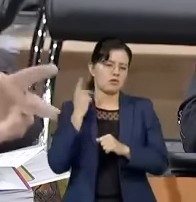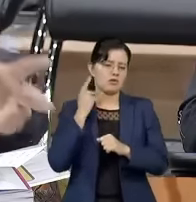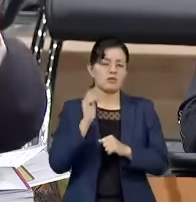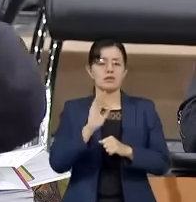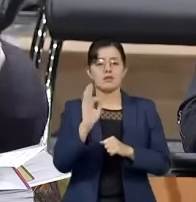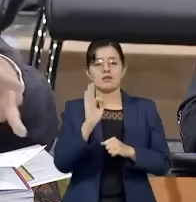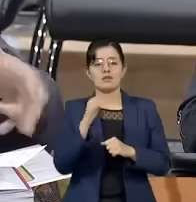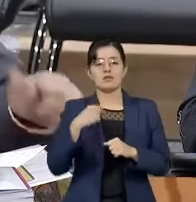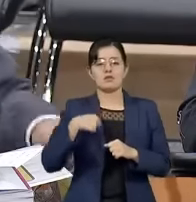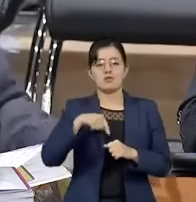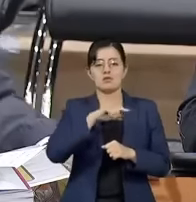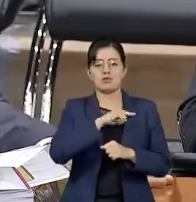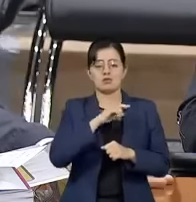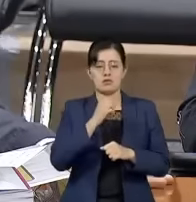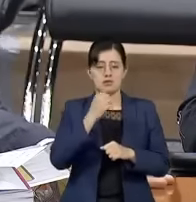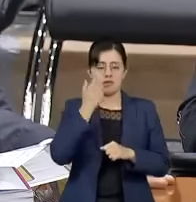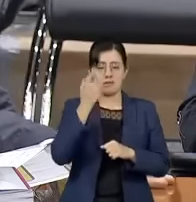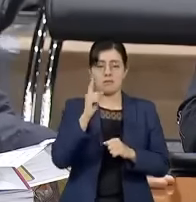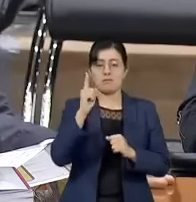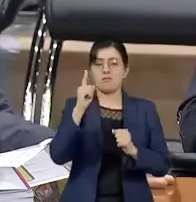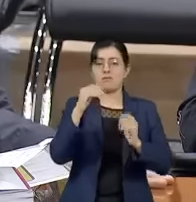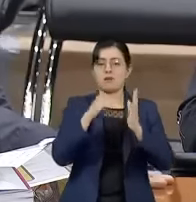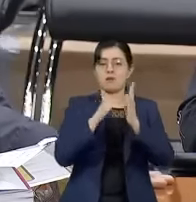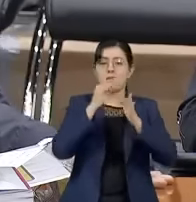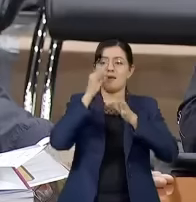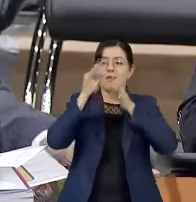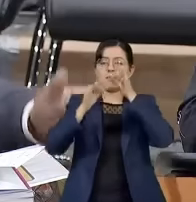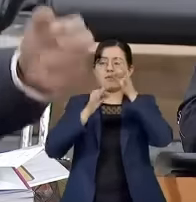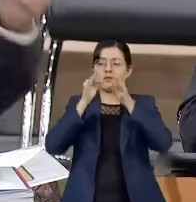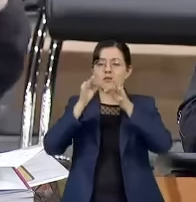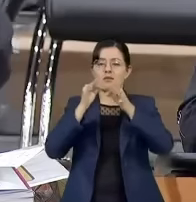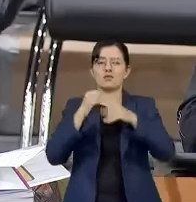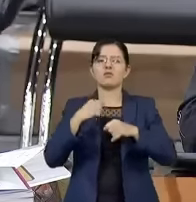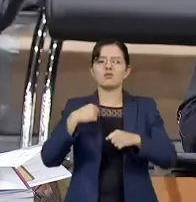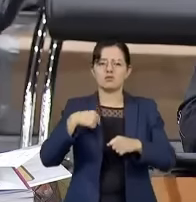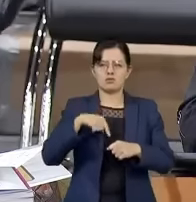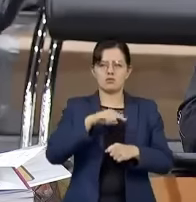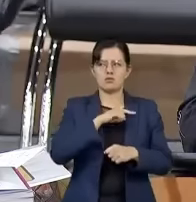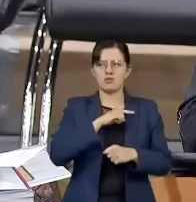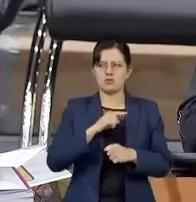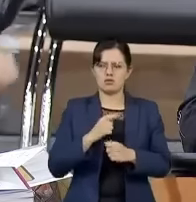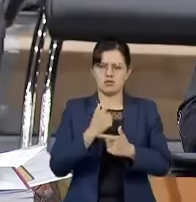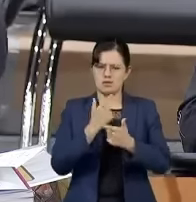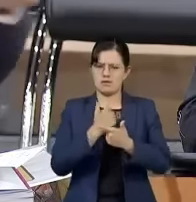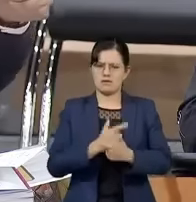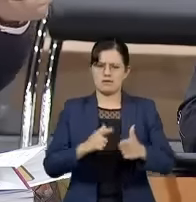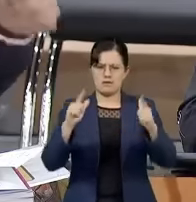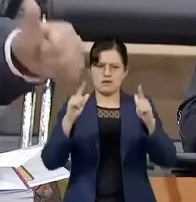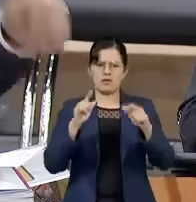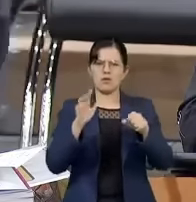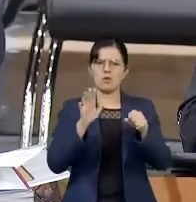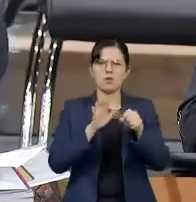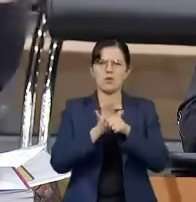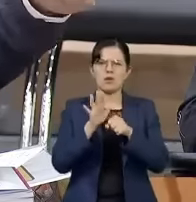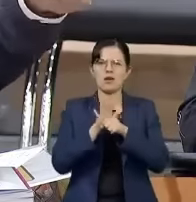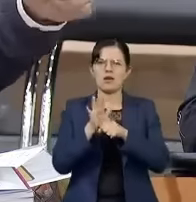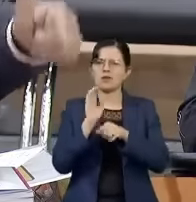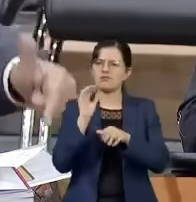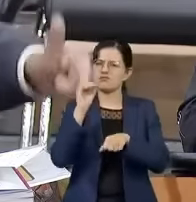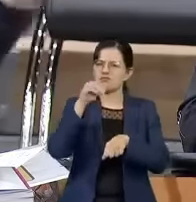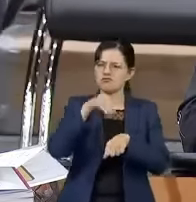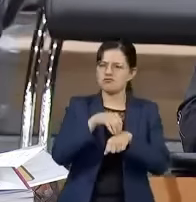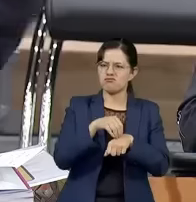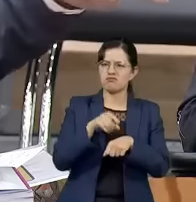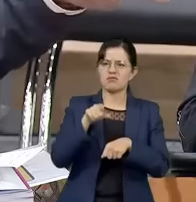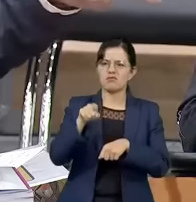decidimos poner 1 espectaculares nosotros podemos en nuestra libertad decidir el tipo de mensaje con quién